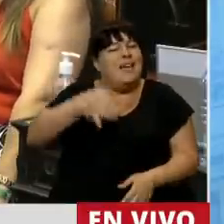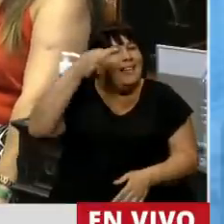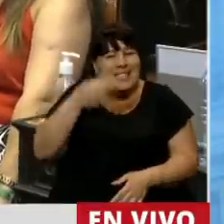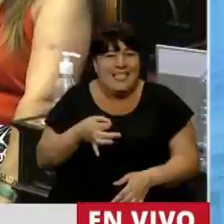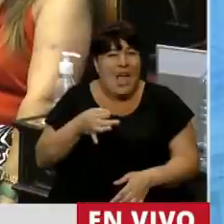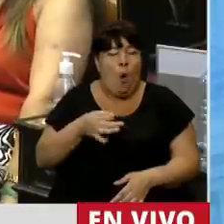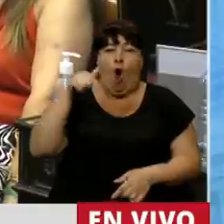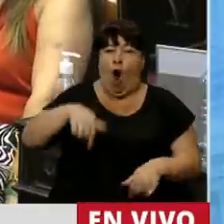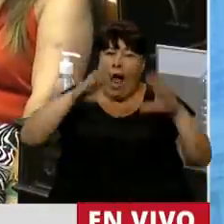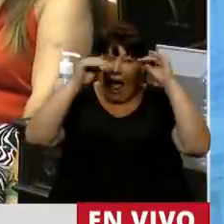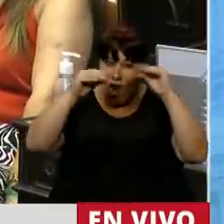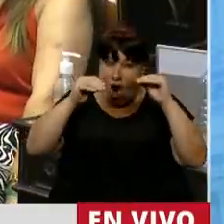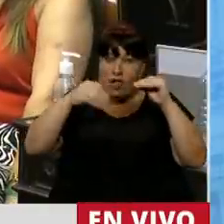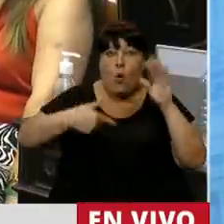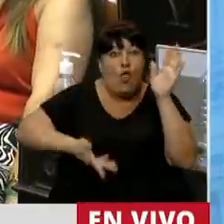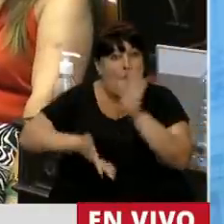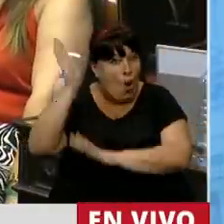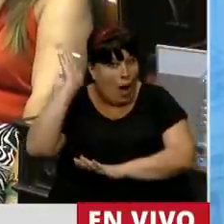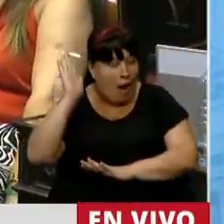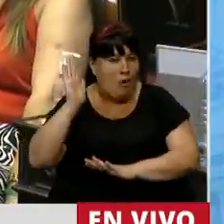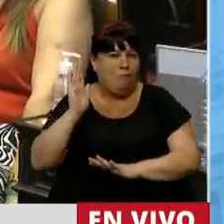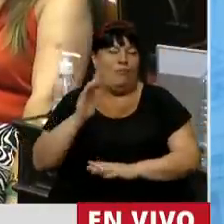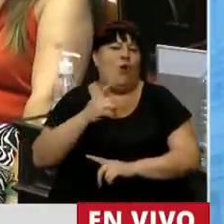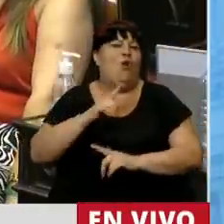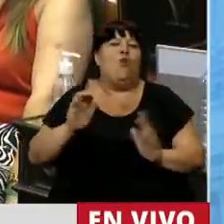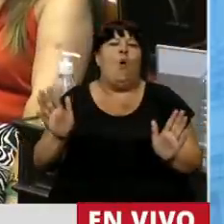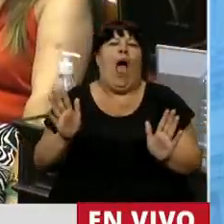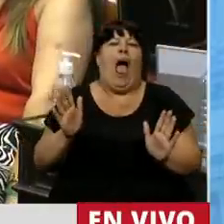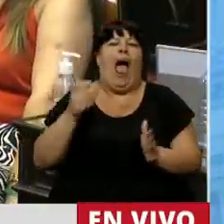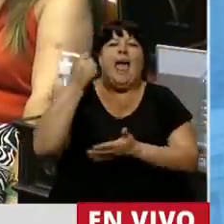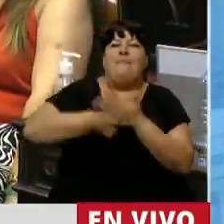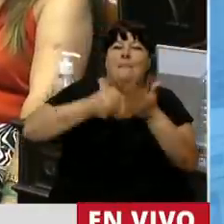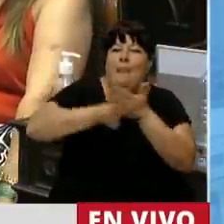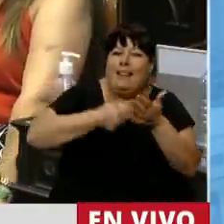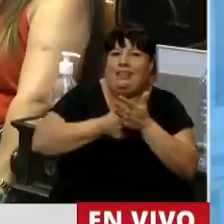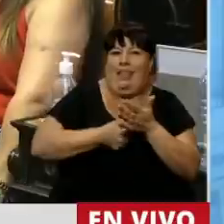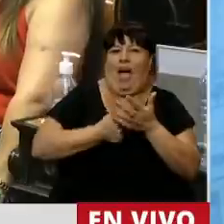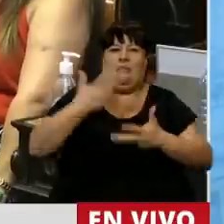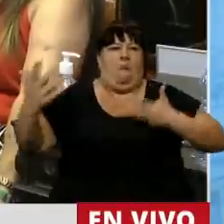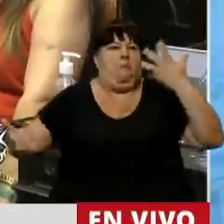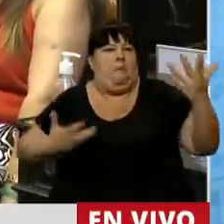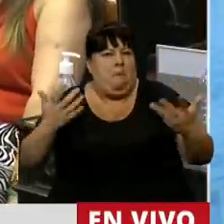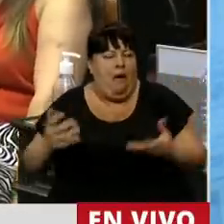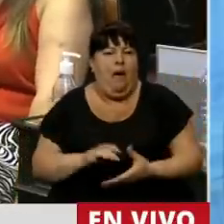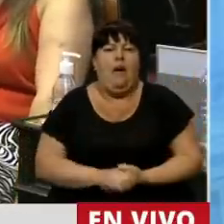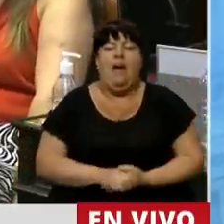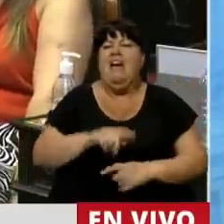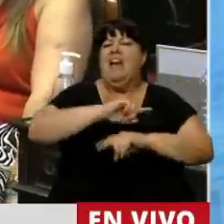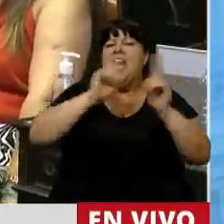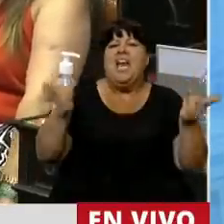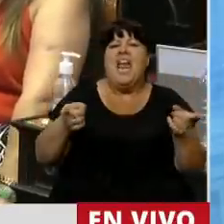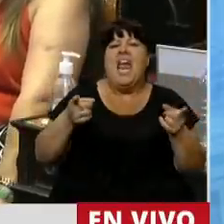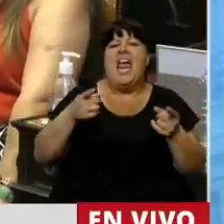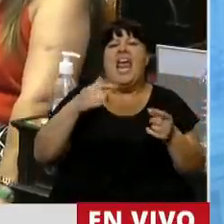Seguramente esta noche cuando salgamos no habrá militantes exacerbados, ni